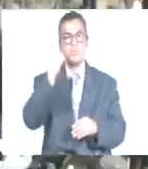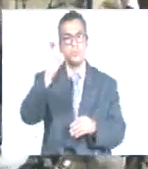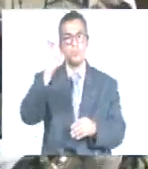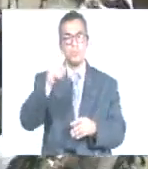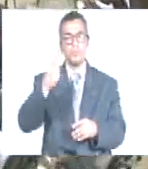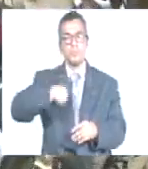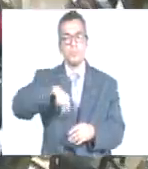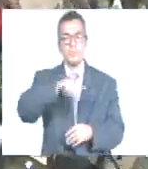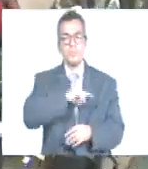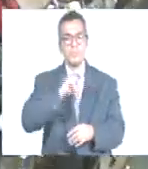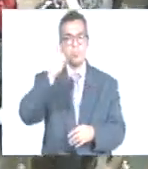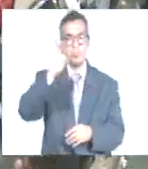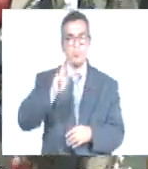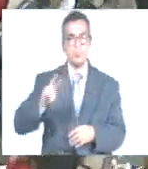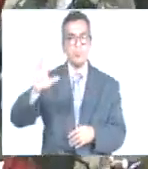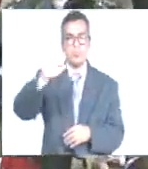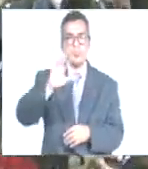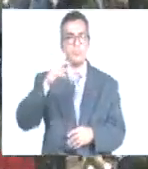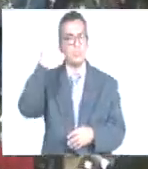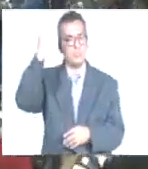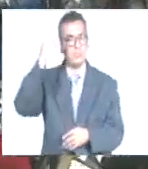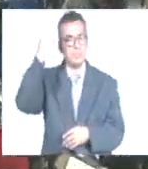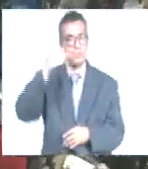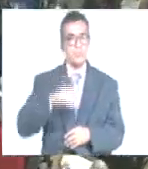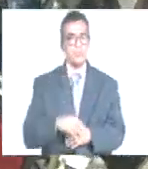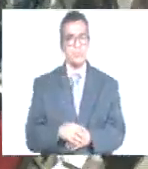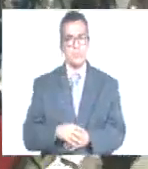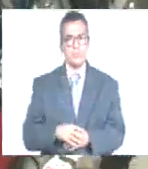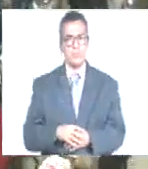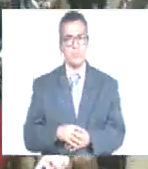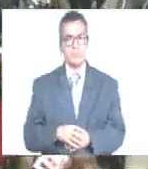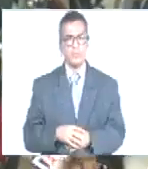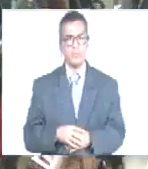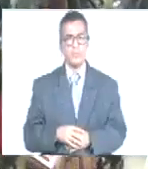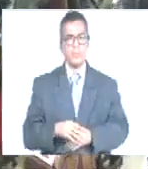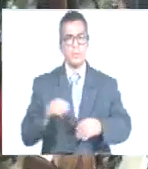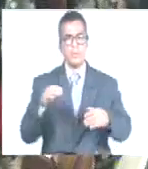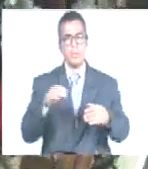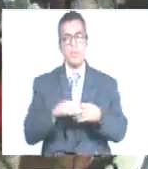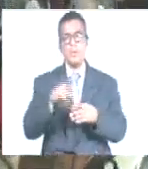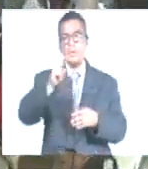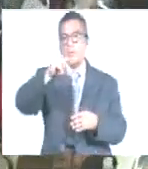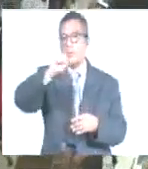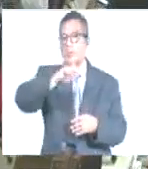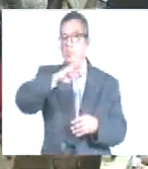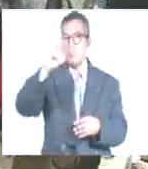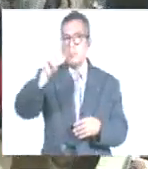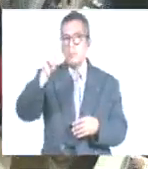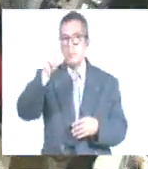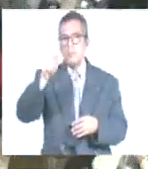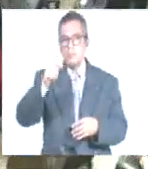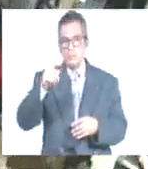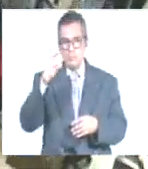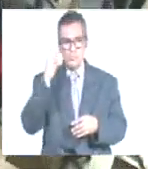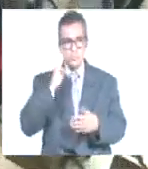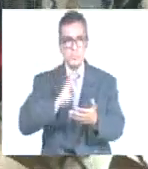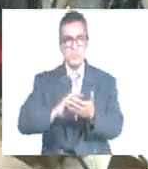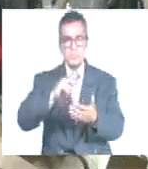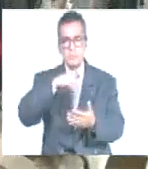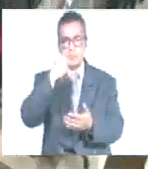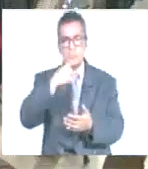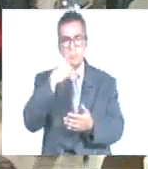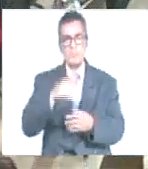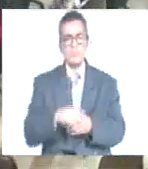de nuestro país. Considerando que el mártir Robert Serra tuvo una intachable carrera